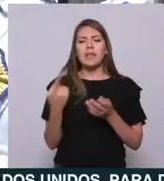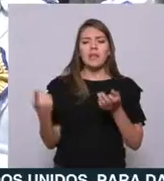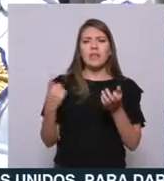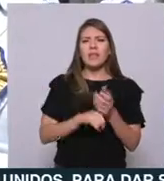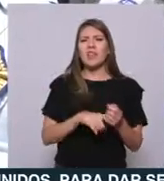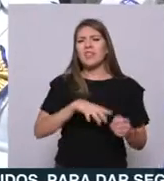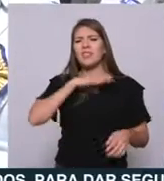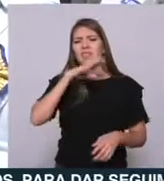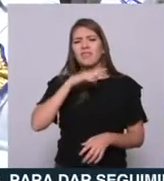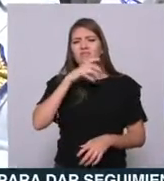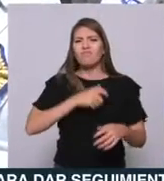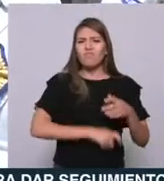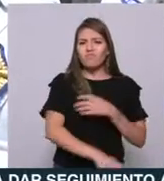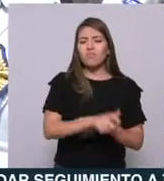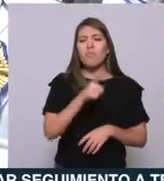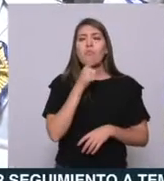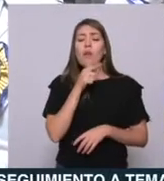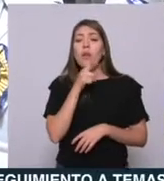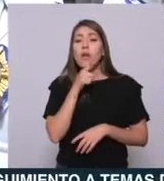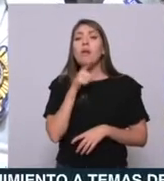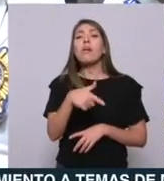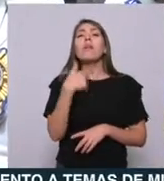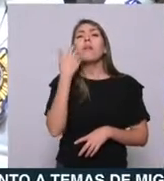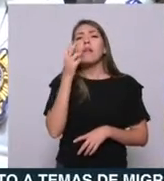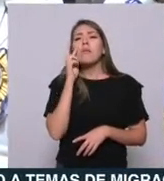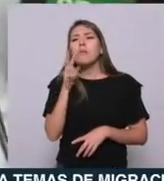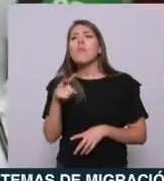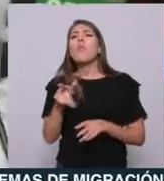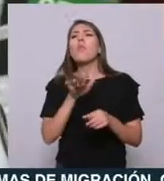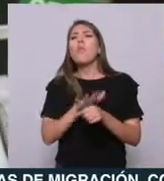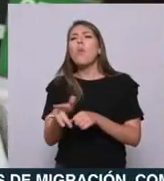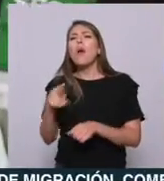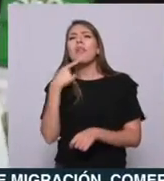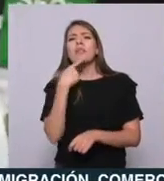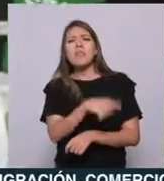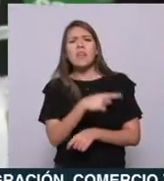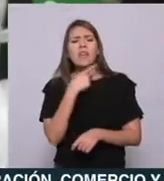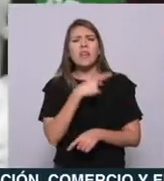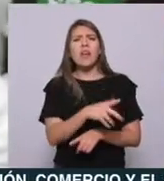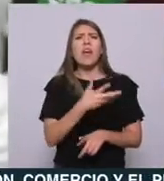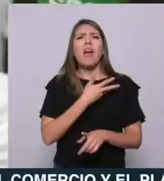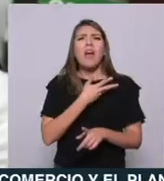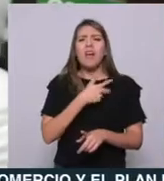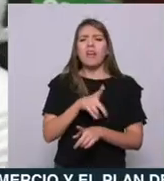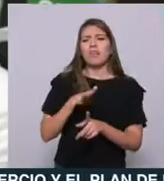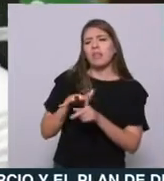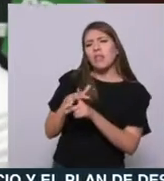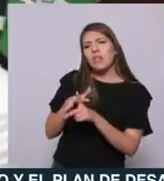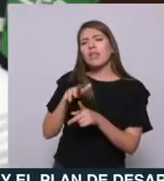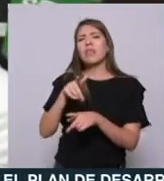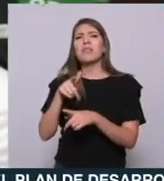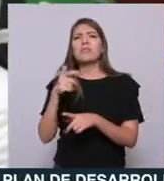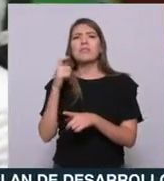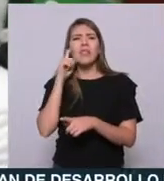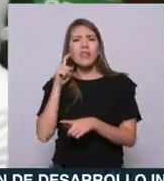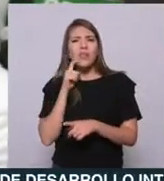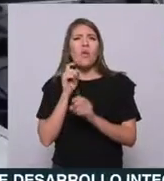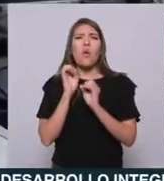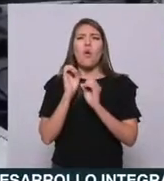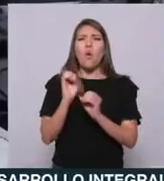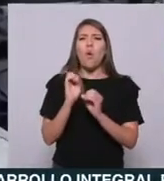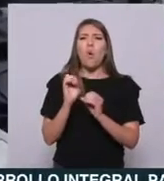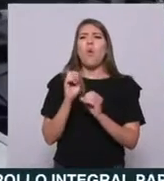cuyo objetivo es recibir y resolver las denuncias de mujeres que hayan sido víctimas de acoso sexual y laboral dentro de las